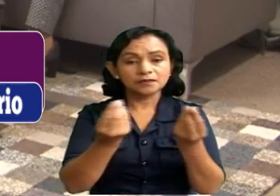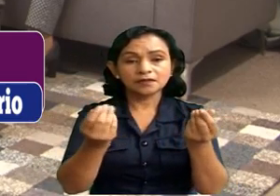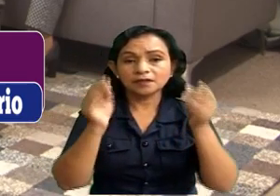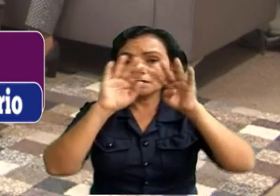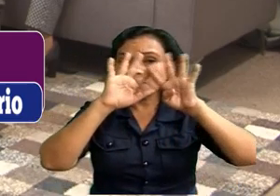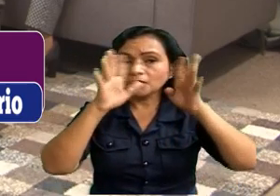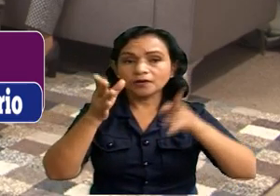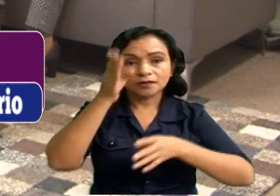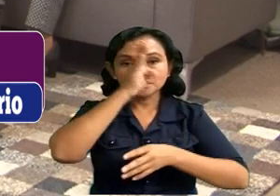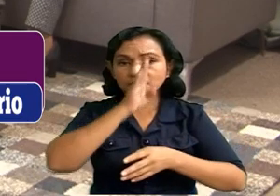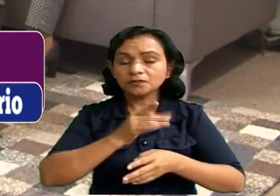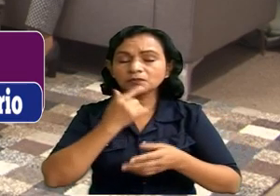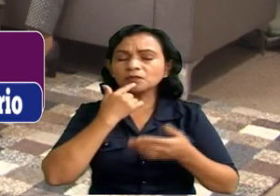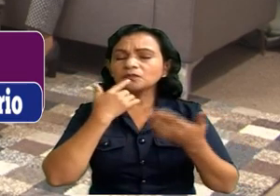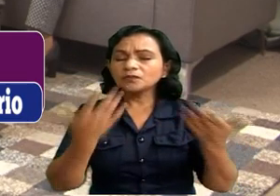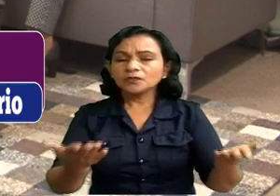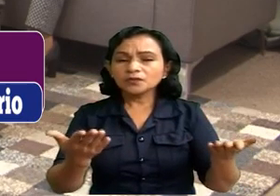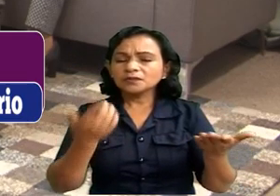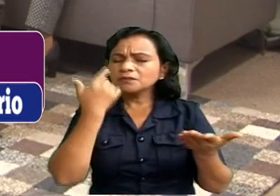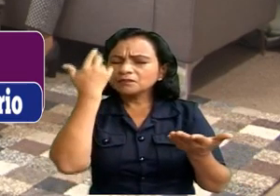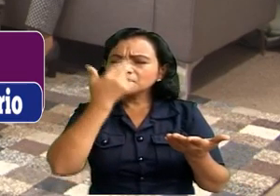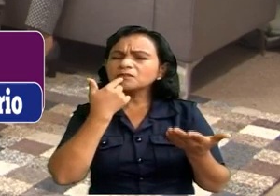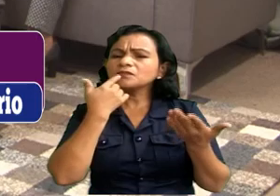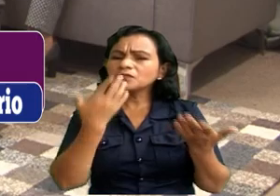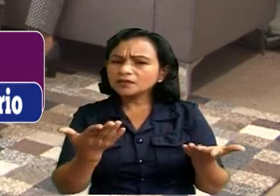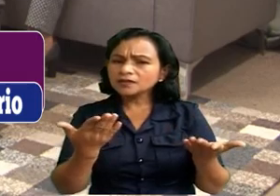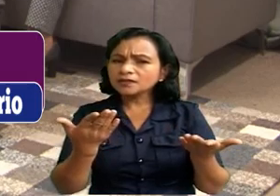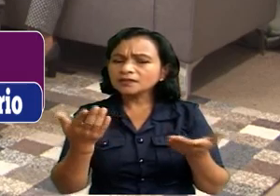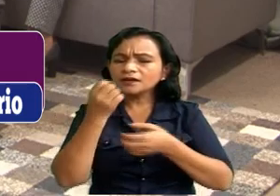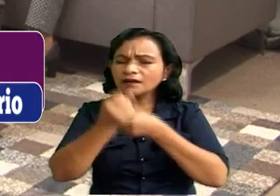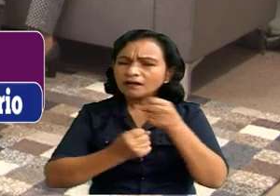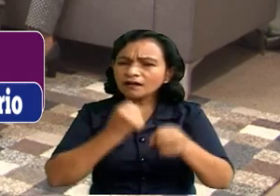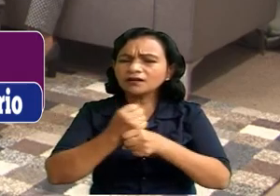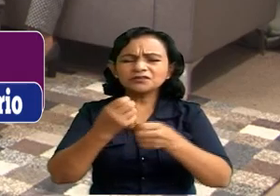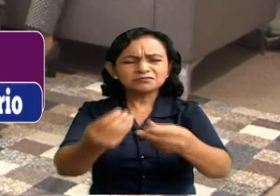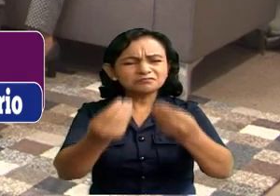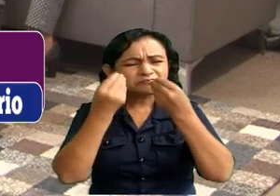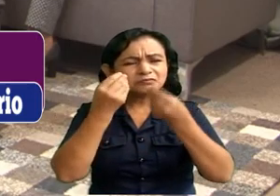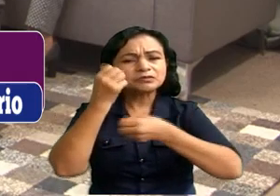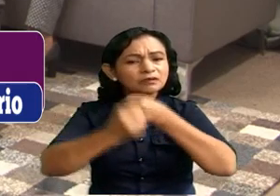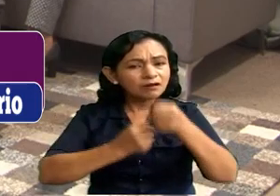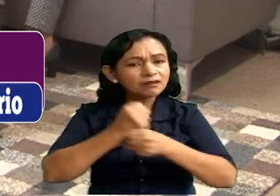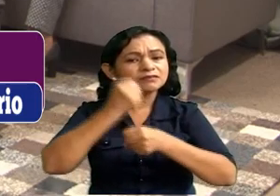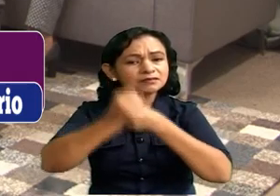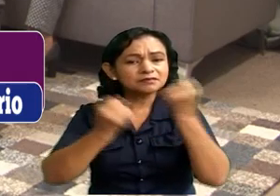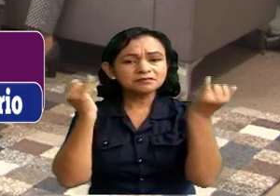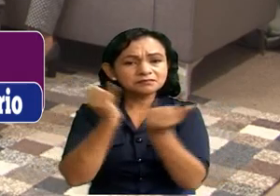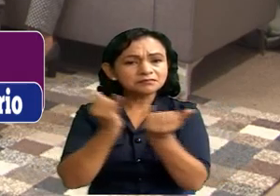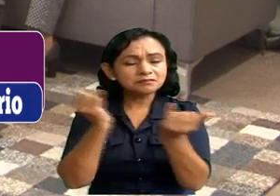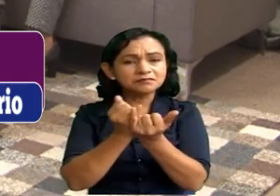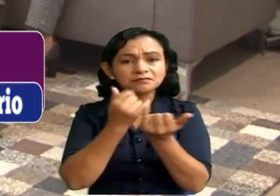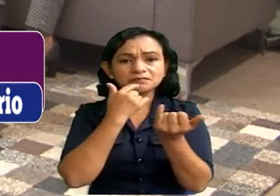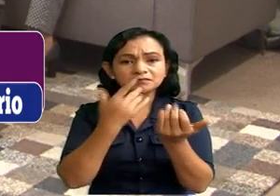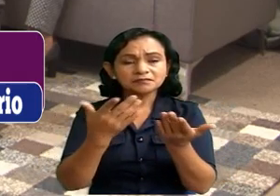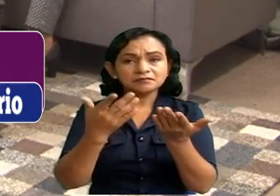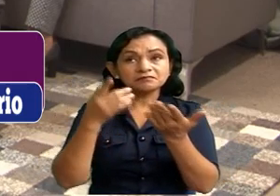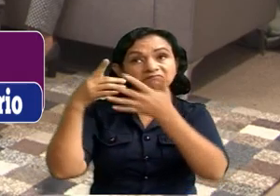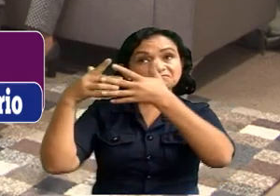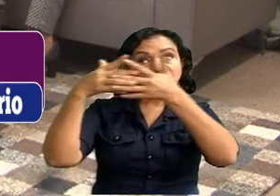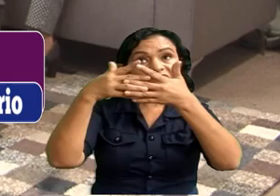mujeres. ¿Por qué no lo hicieron? Si tuvieron tantos años en el gobierno, en el poder, y con el amo